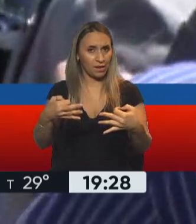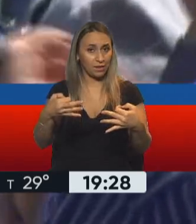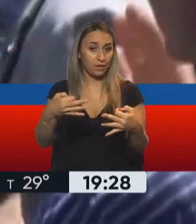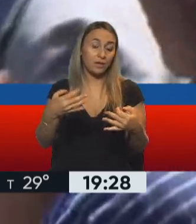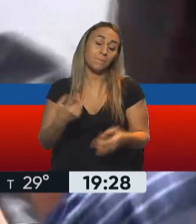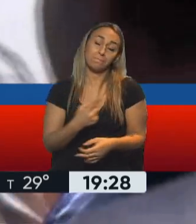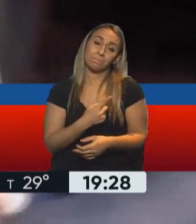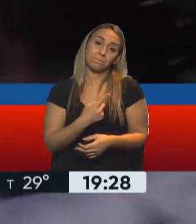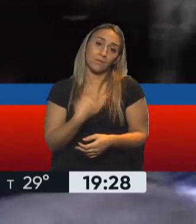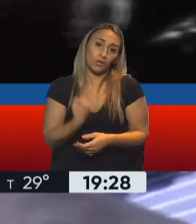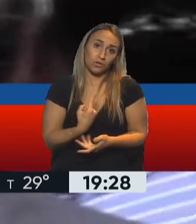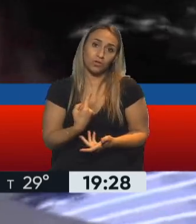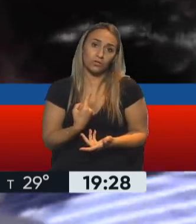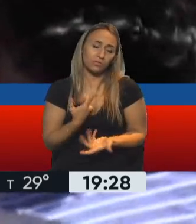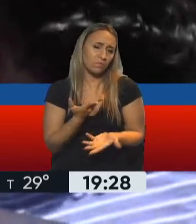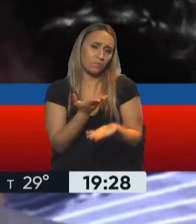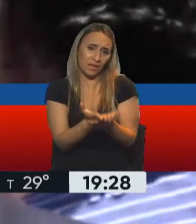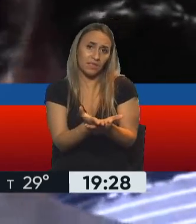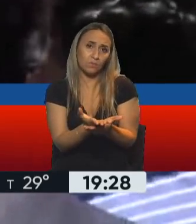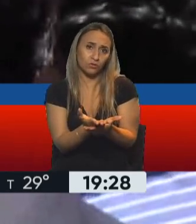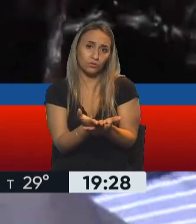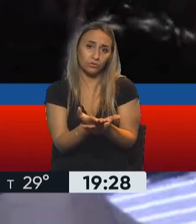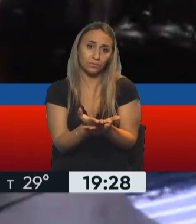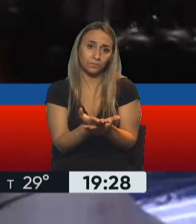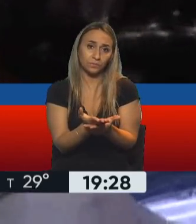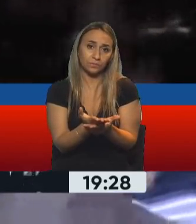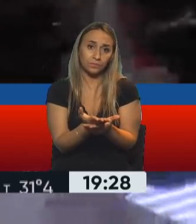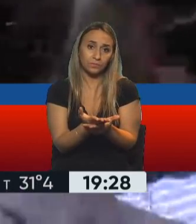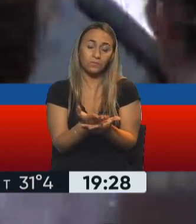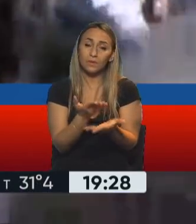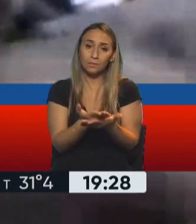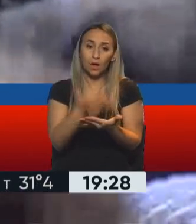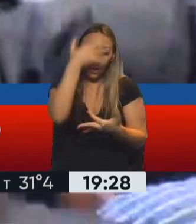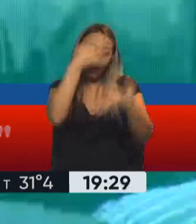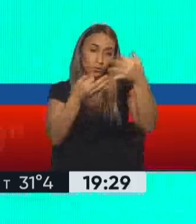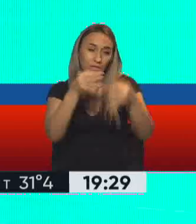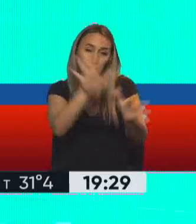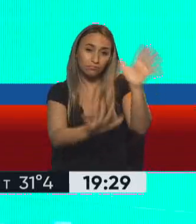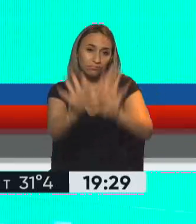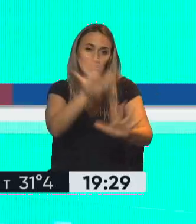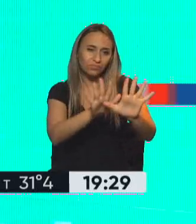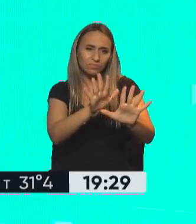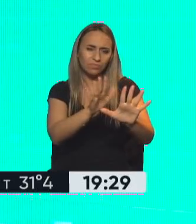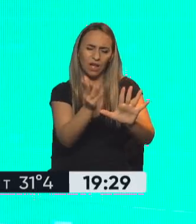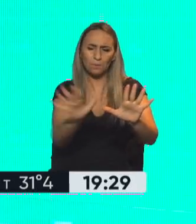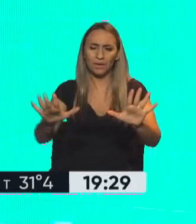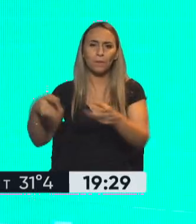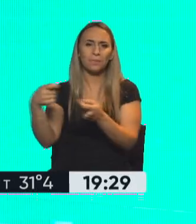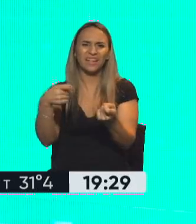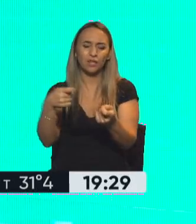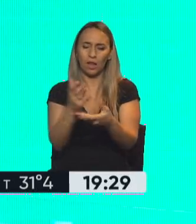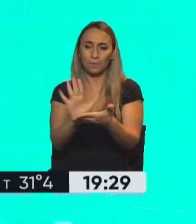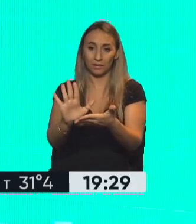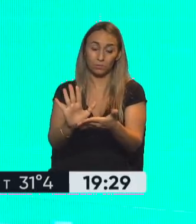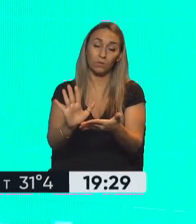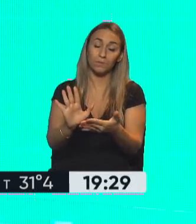que ese accionar sea por fuera de estas presiones, ¿no? Bueno, abogado y padre, la